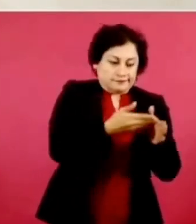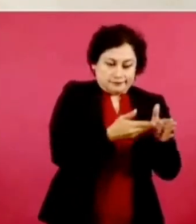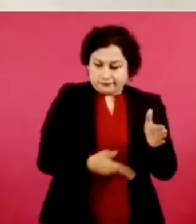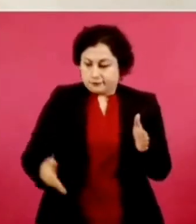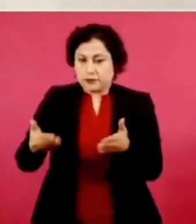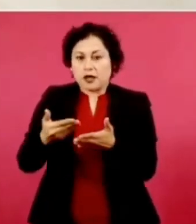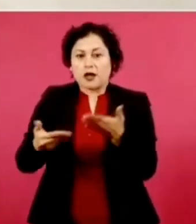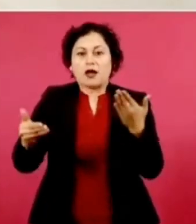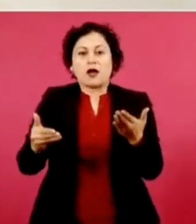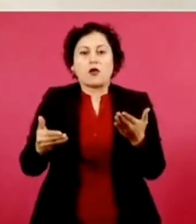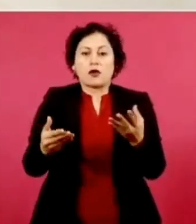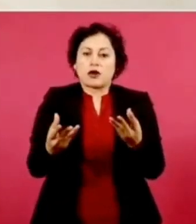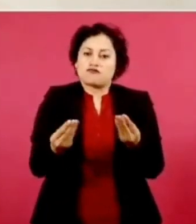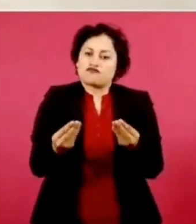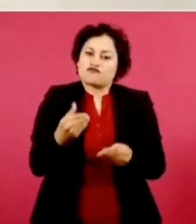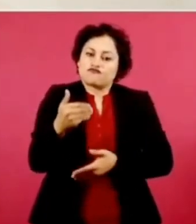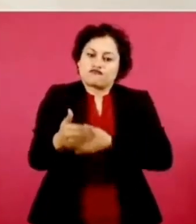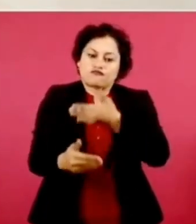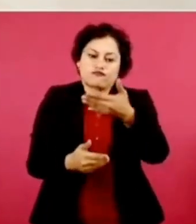seguir, mire.